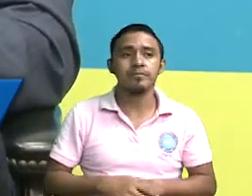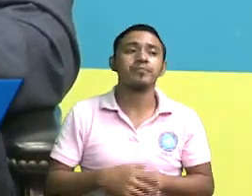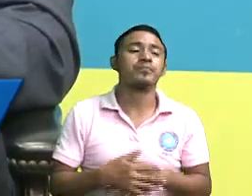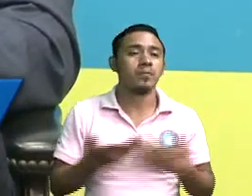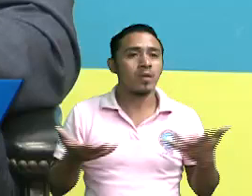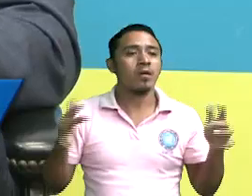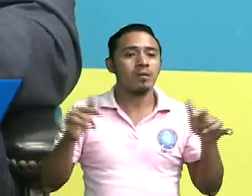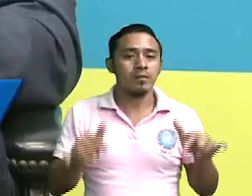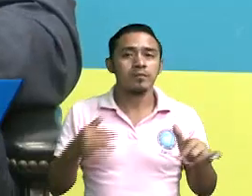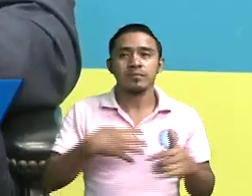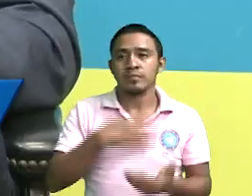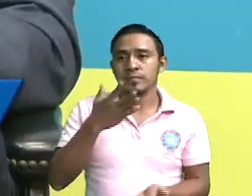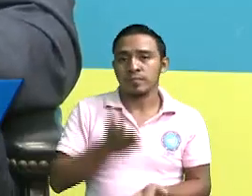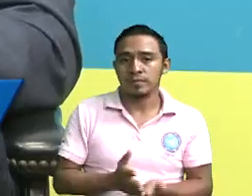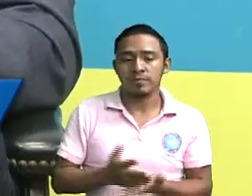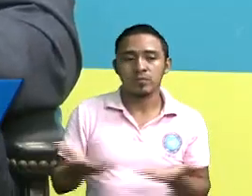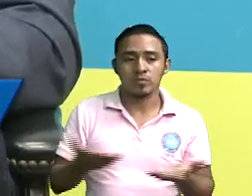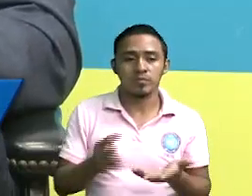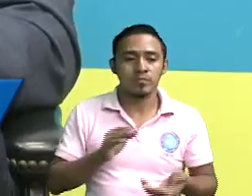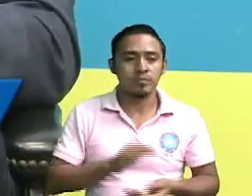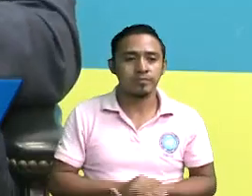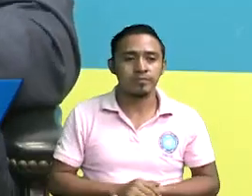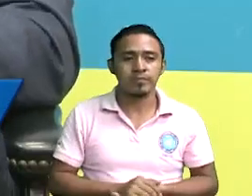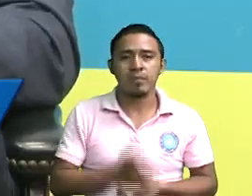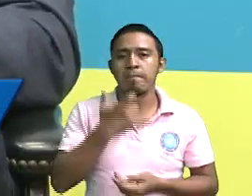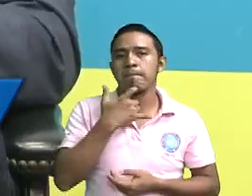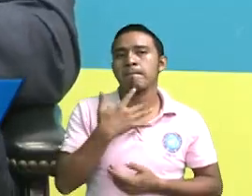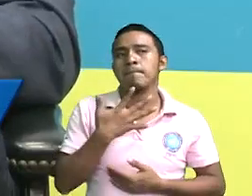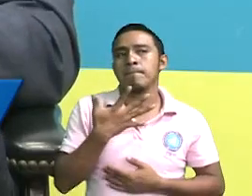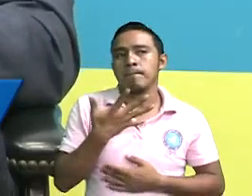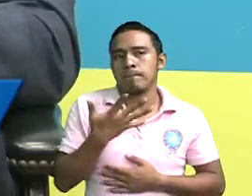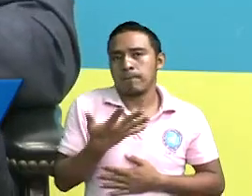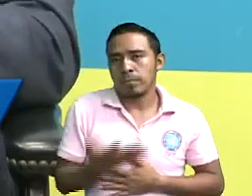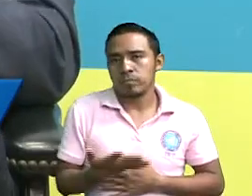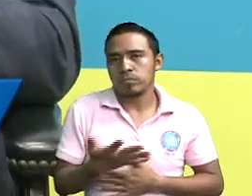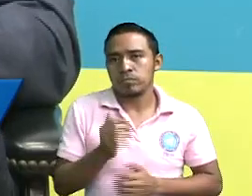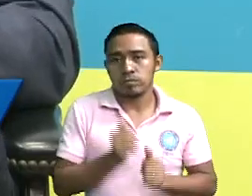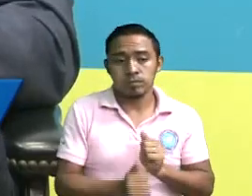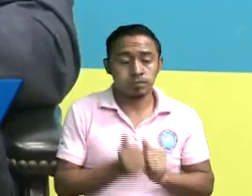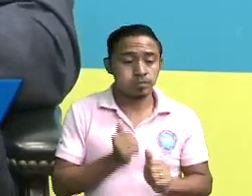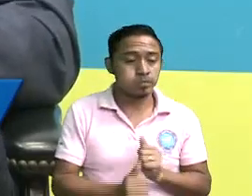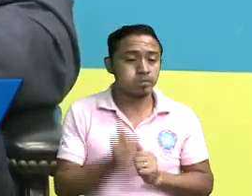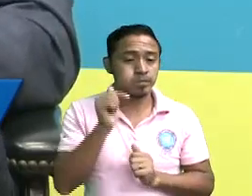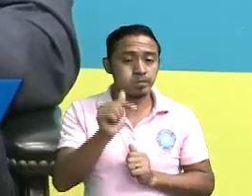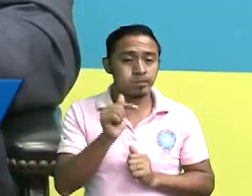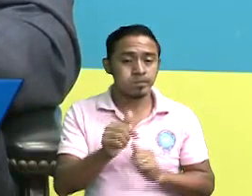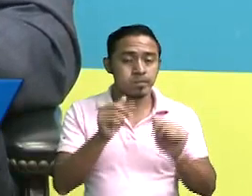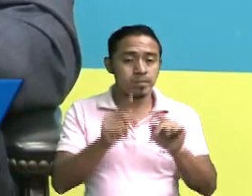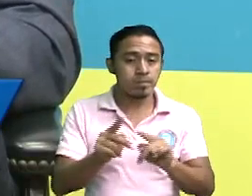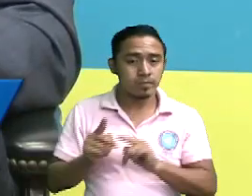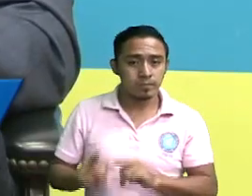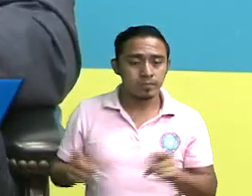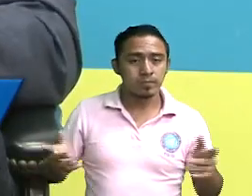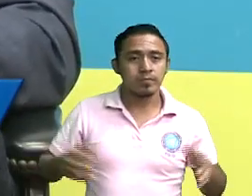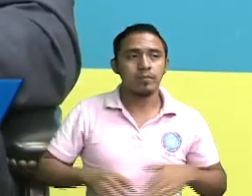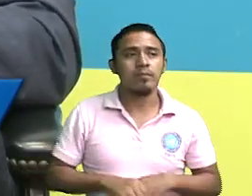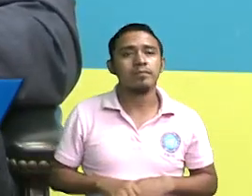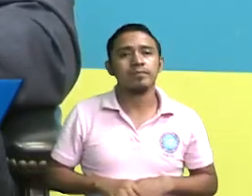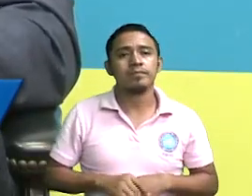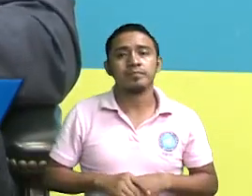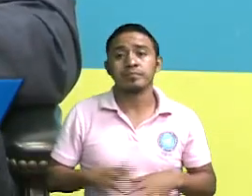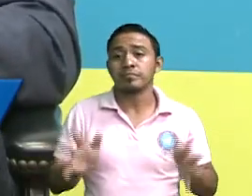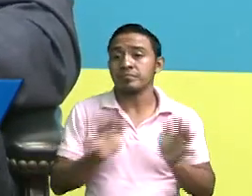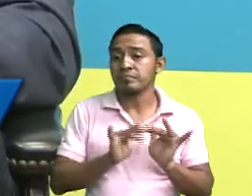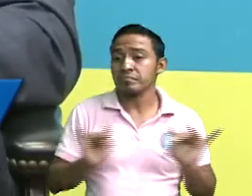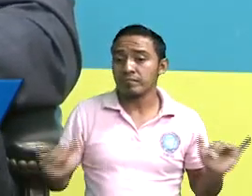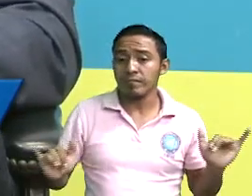toca determinar la causa. ¿Por qué le está ocurriendo esto a este paciente? Una vez que